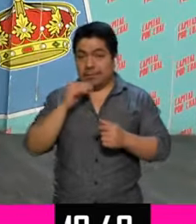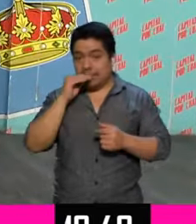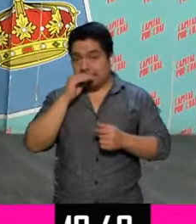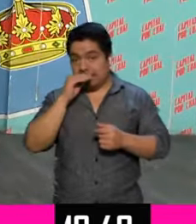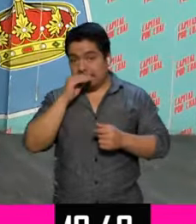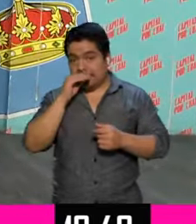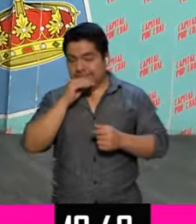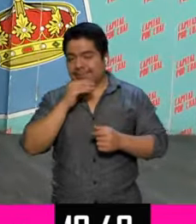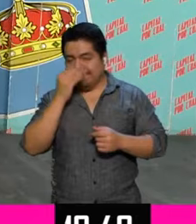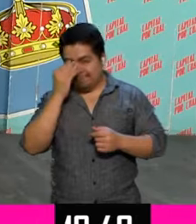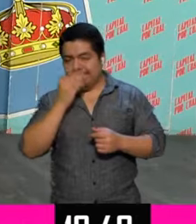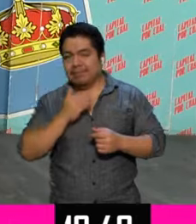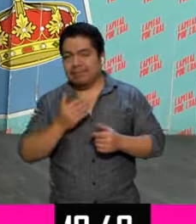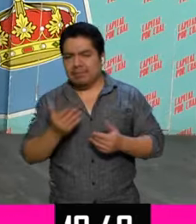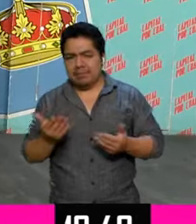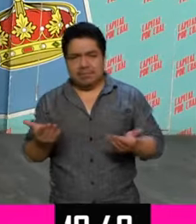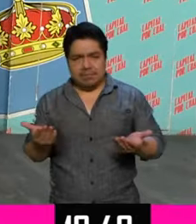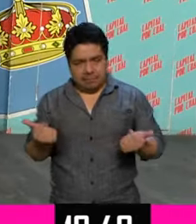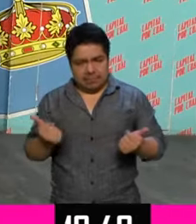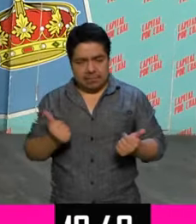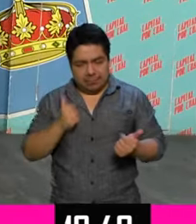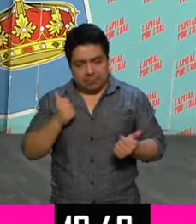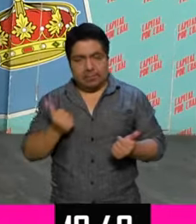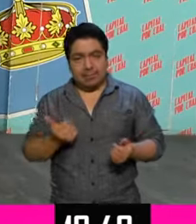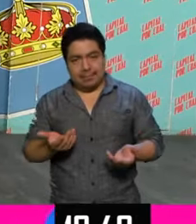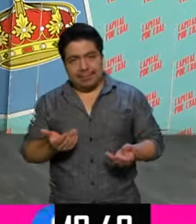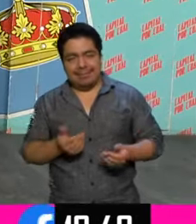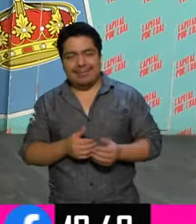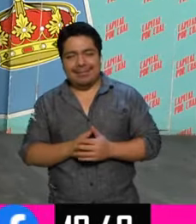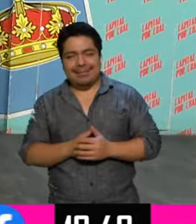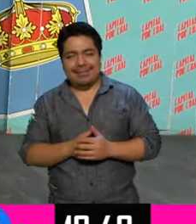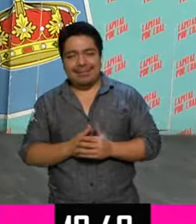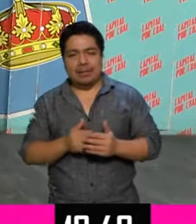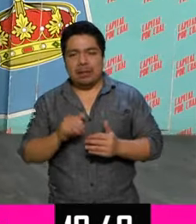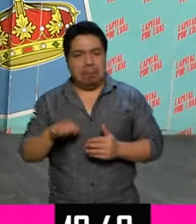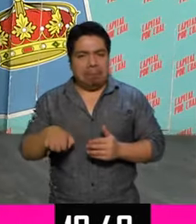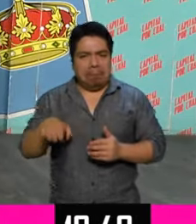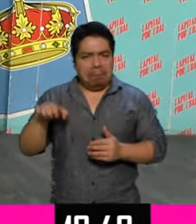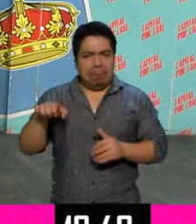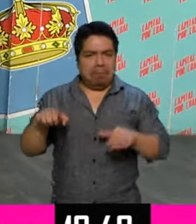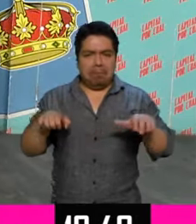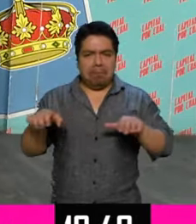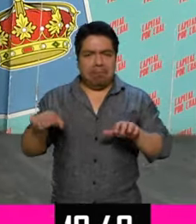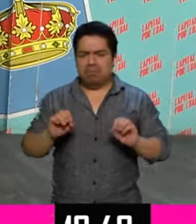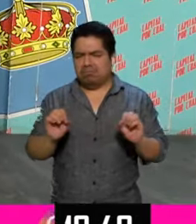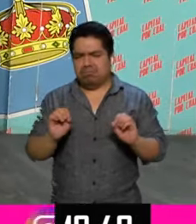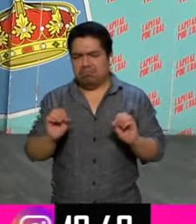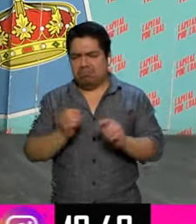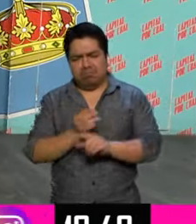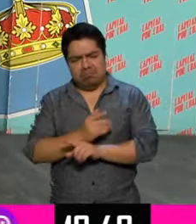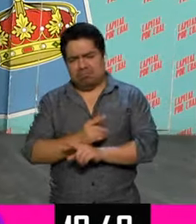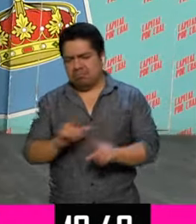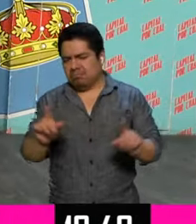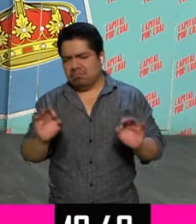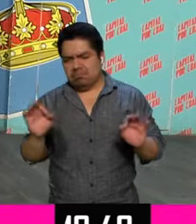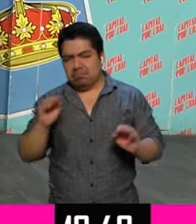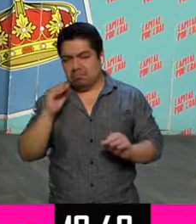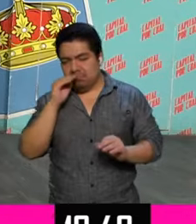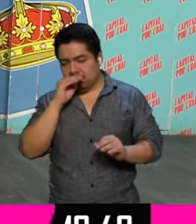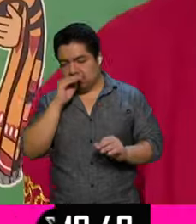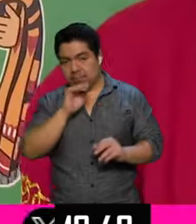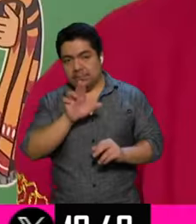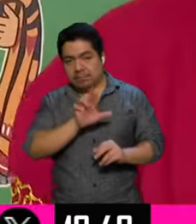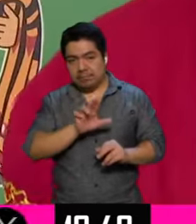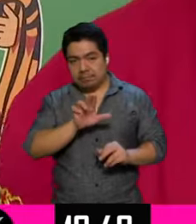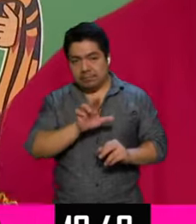entonces. Gratuitas, oigan. ¿Ya? Hay que aprovecharlo. ¿Algún límite de edad para acá o para acá? No, ninguno. Todo bien, gratuitas,